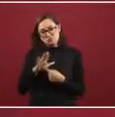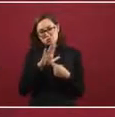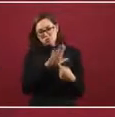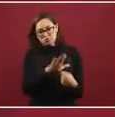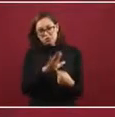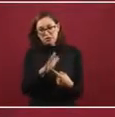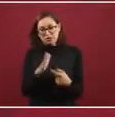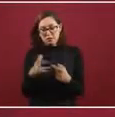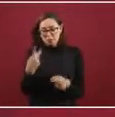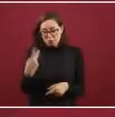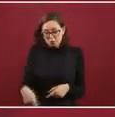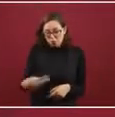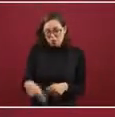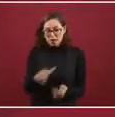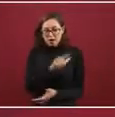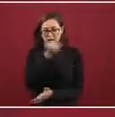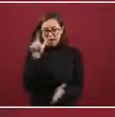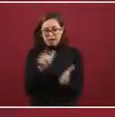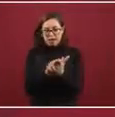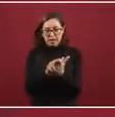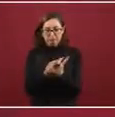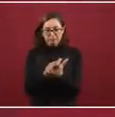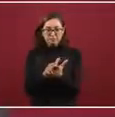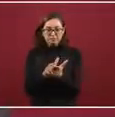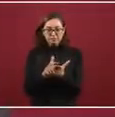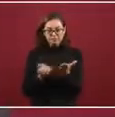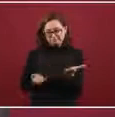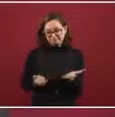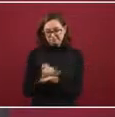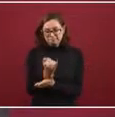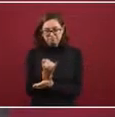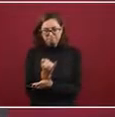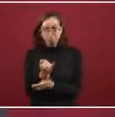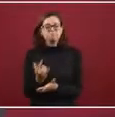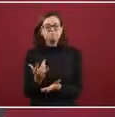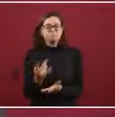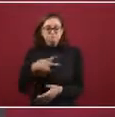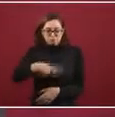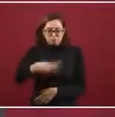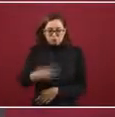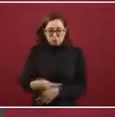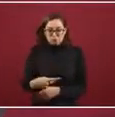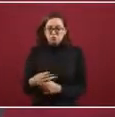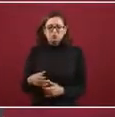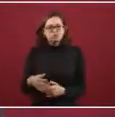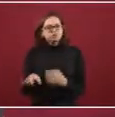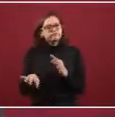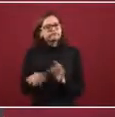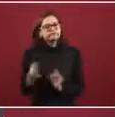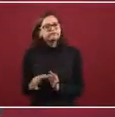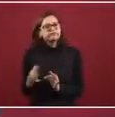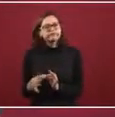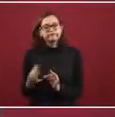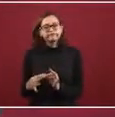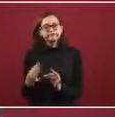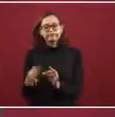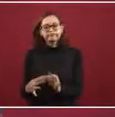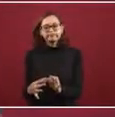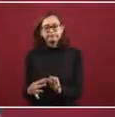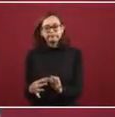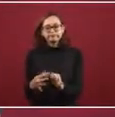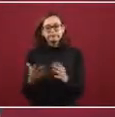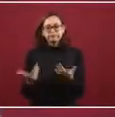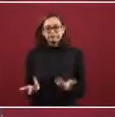su propia ley y a sus decisiones, sus orientaciones, ha sido eficaz y hemos podido responder a